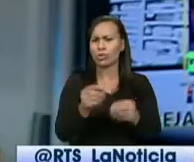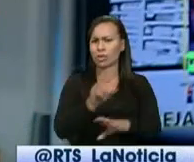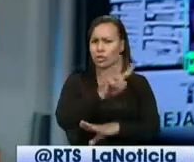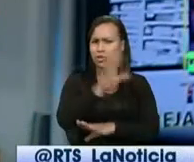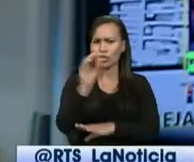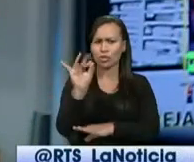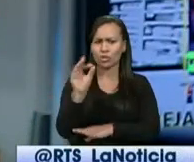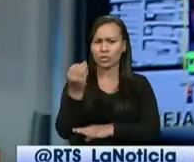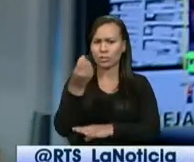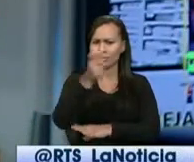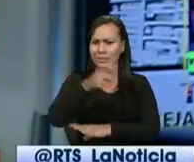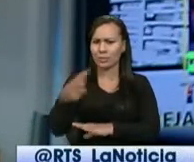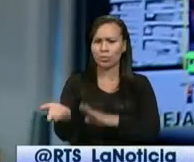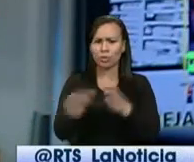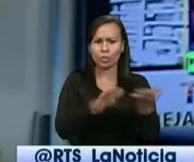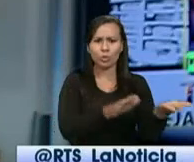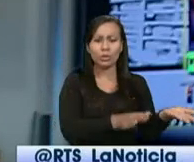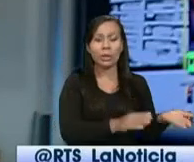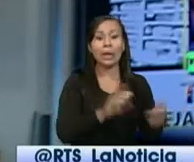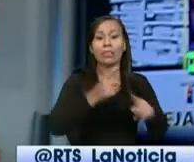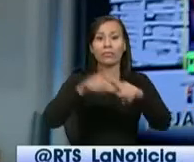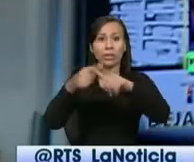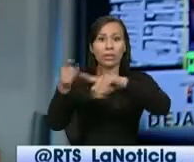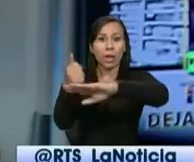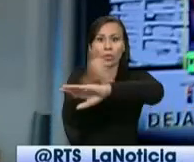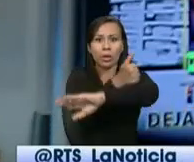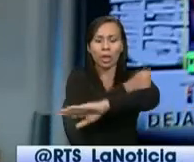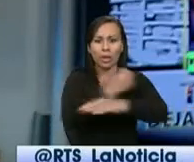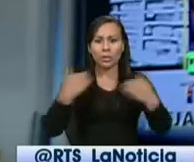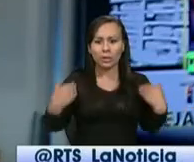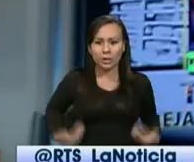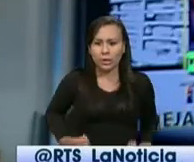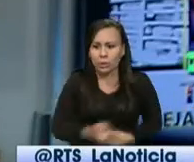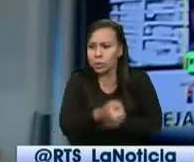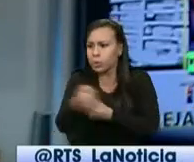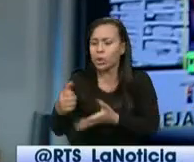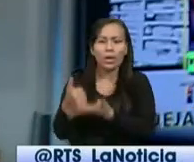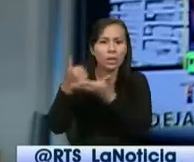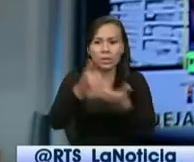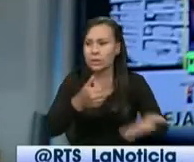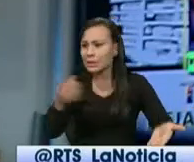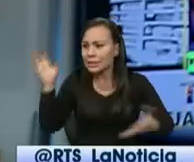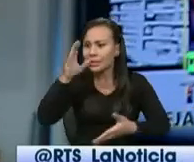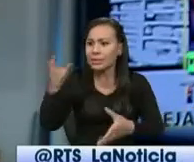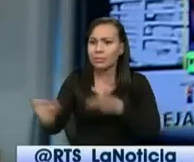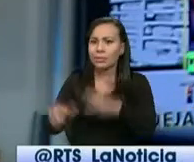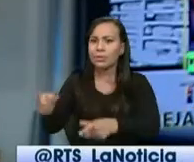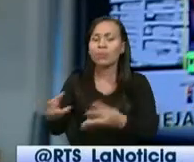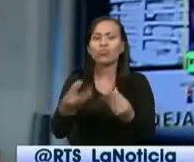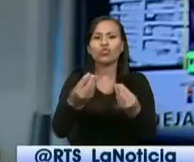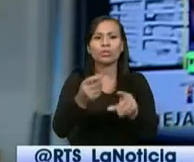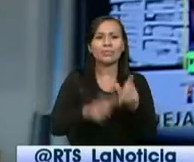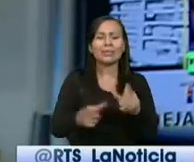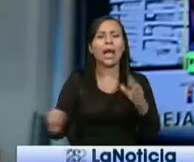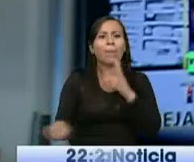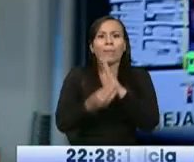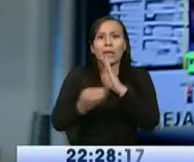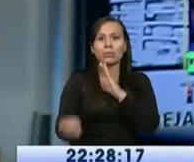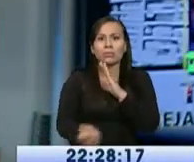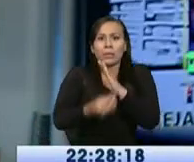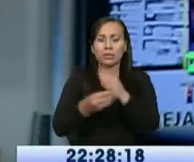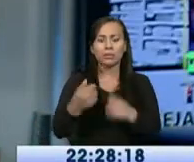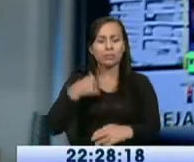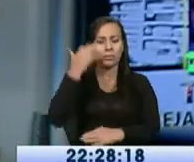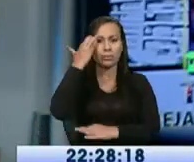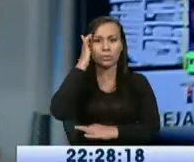personas fallecidas. Las autoridades y organismos de socorro buscan más víctimas, por lo que el número de afectados podría aumentar con el pasar